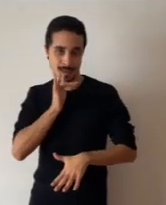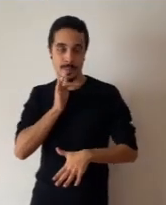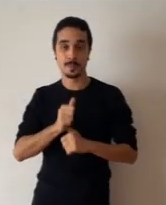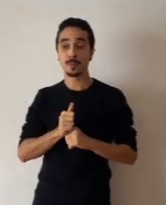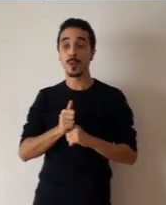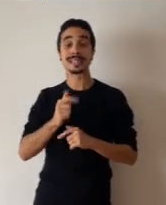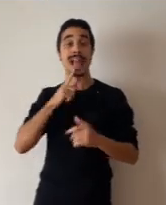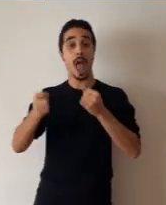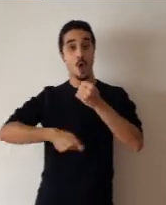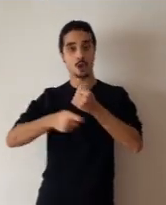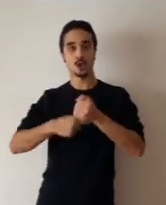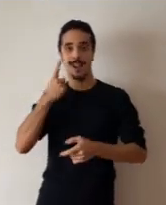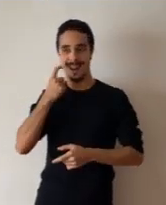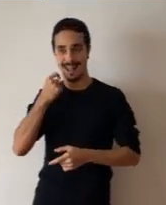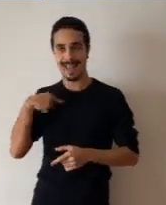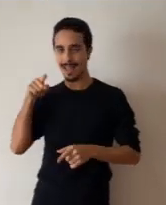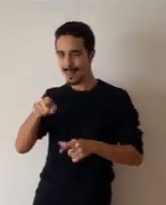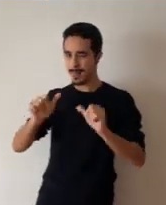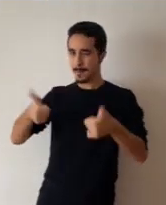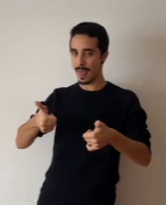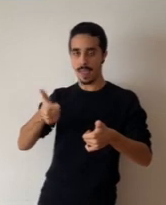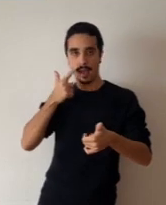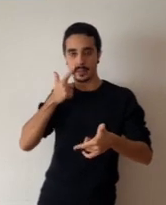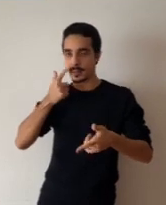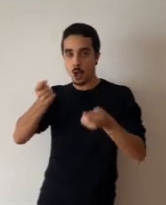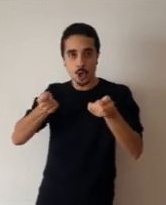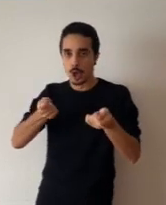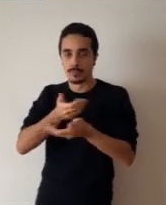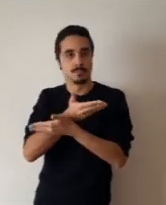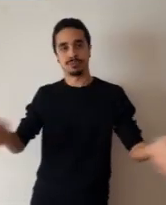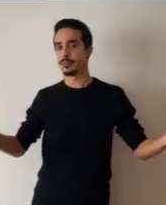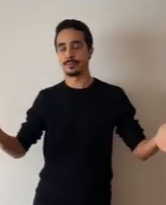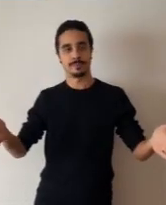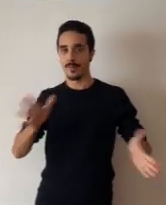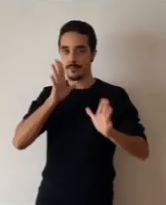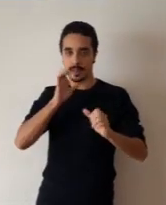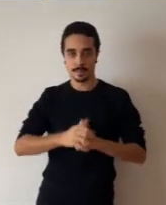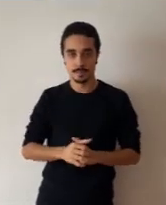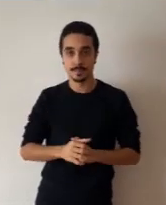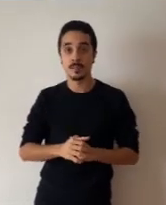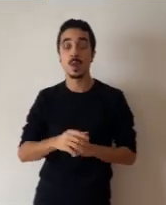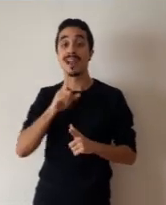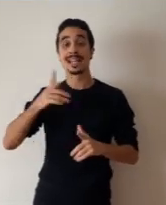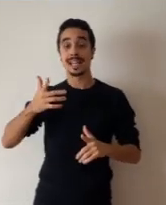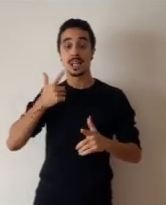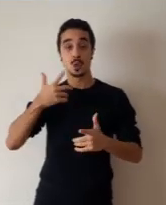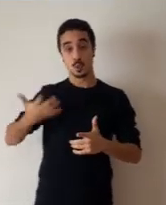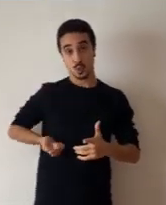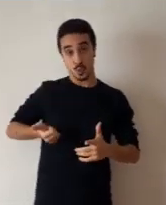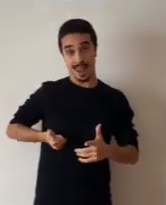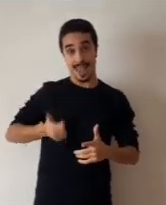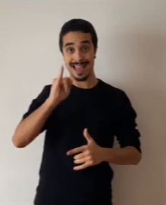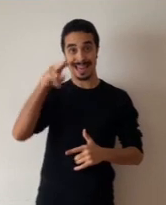maravilla. En agosto tuvo su primera regla y ahí empezó el descontrol. Pasamos de 12 unidades de